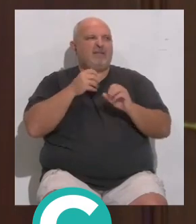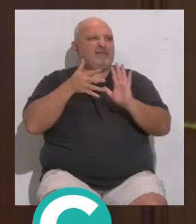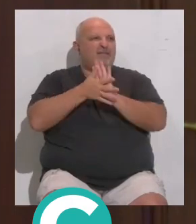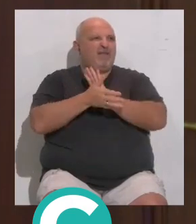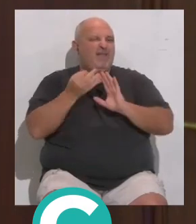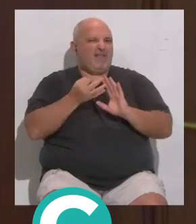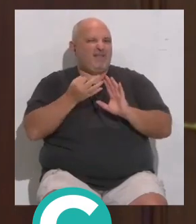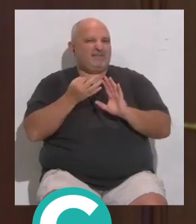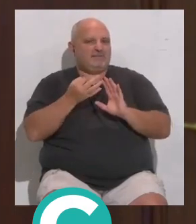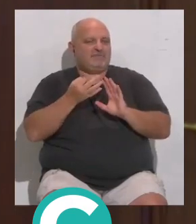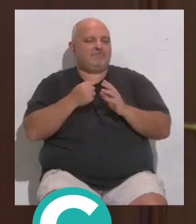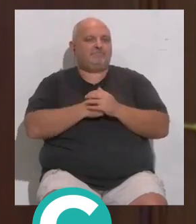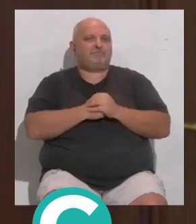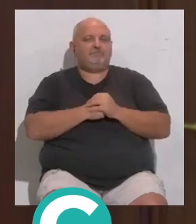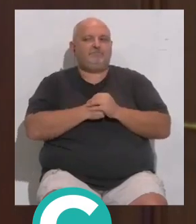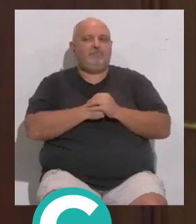Santa,